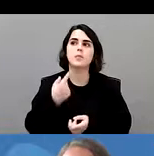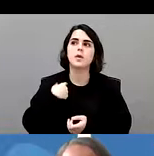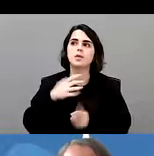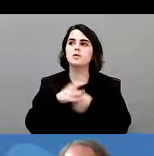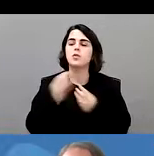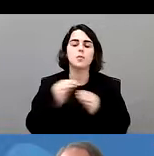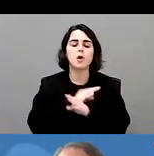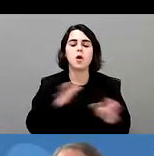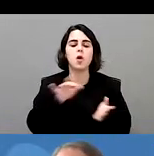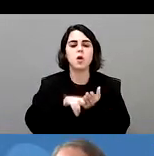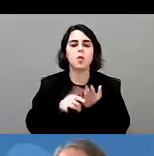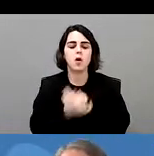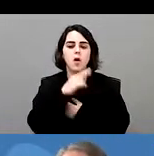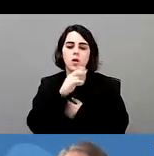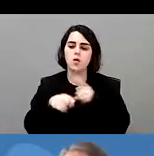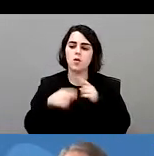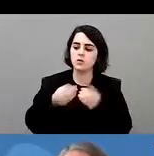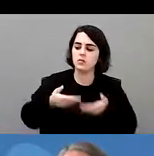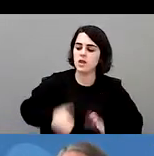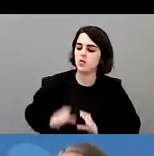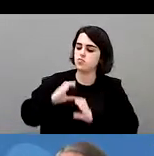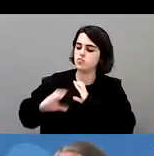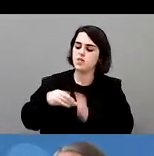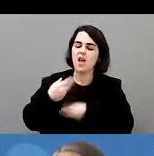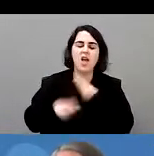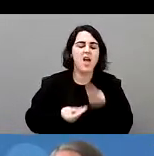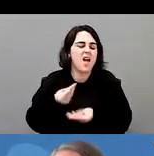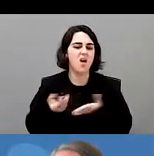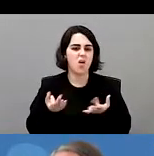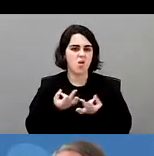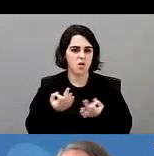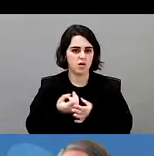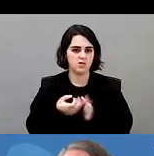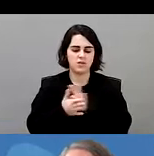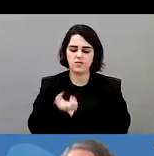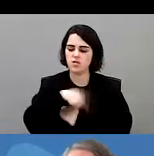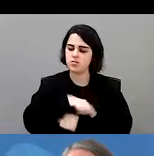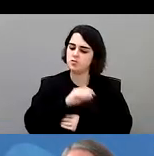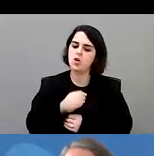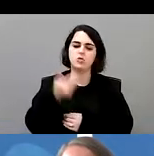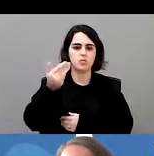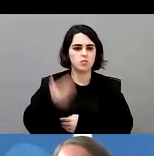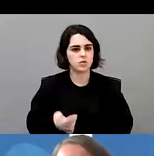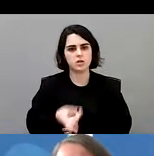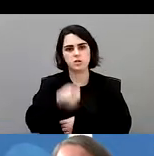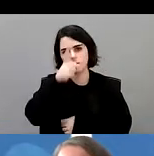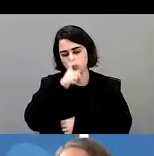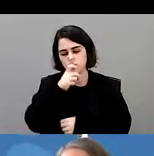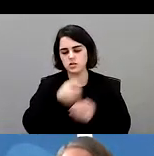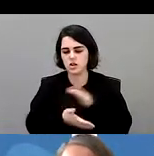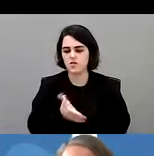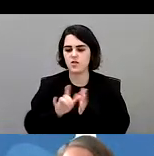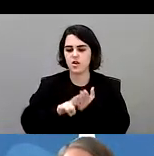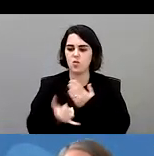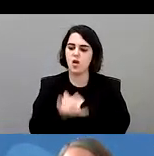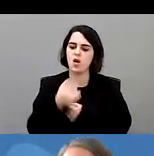oral, mientras, ¿qué hago para comunicarme con mi hijo, ¿no? Entonces, esta es la parte que tenemos que tener en cuenta, de que no podemos esperar a que aparezca,